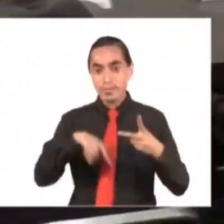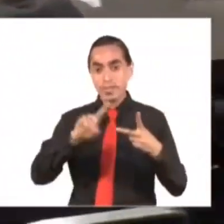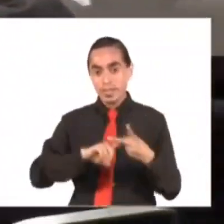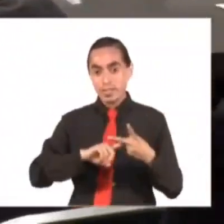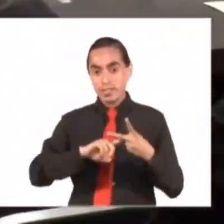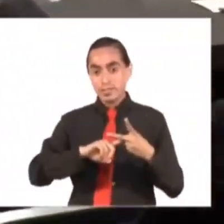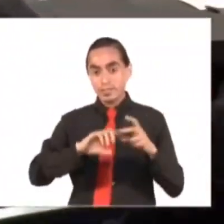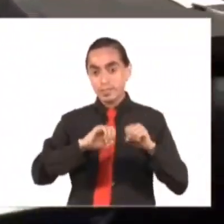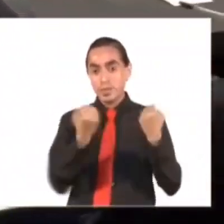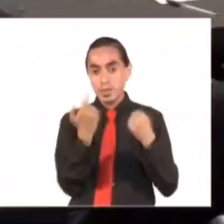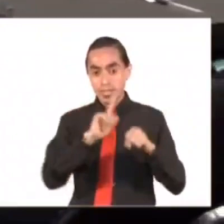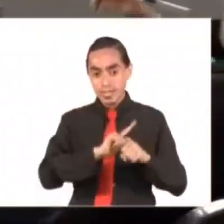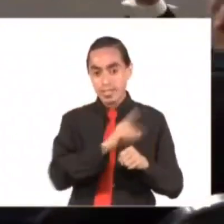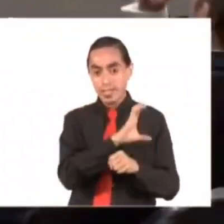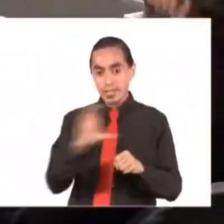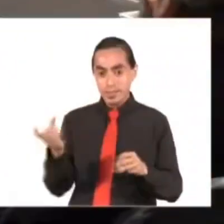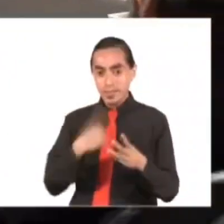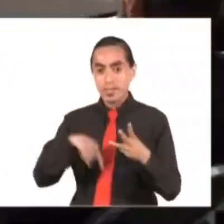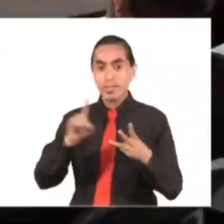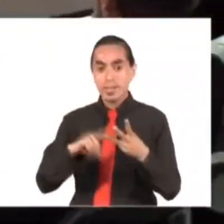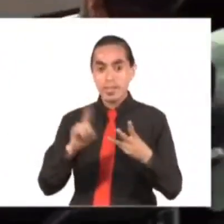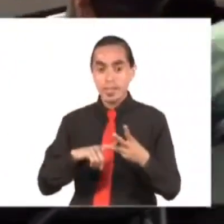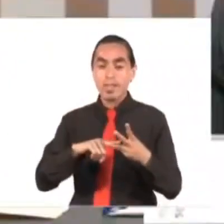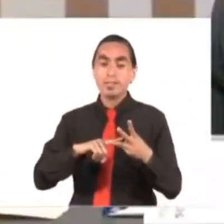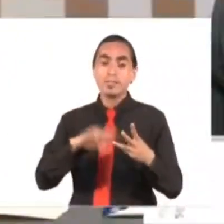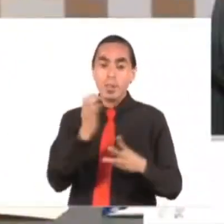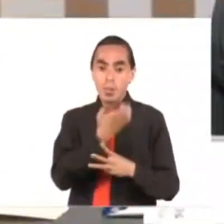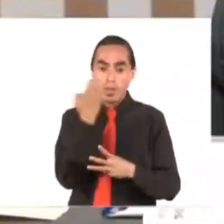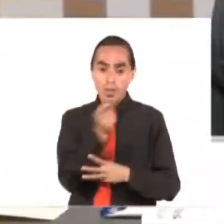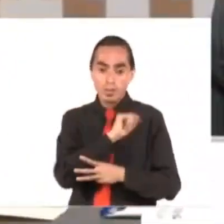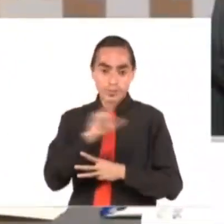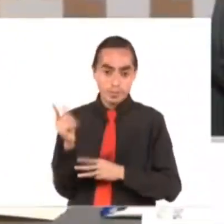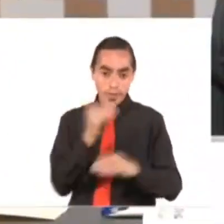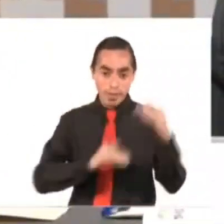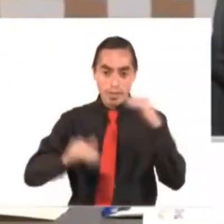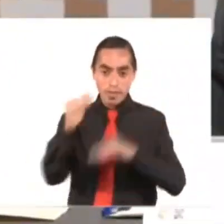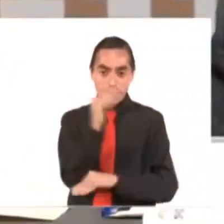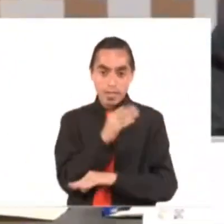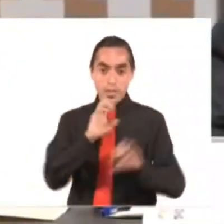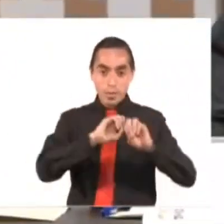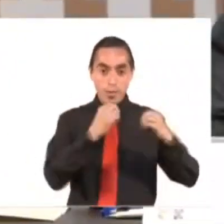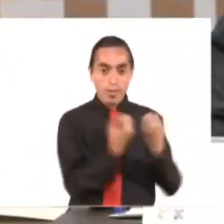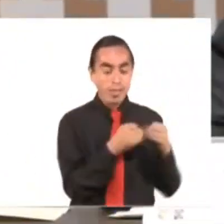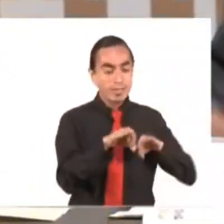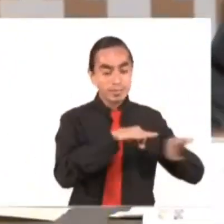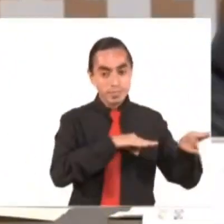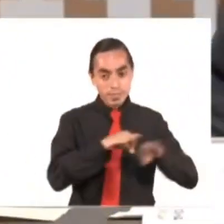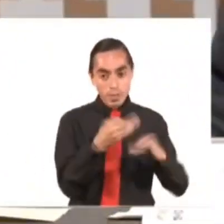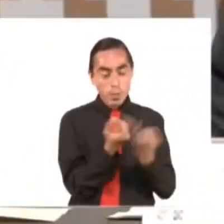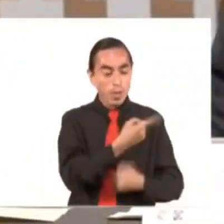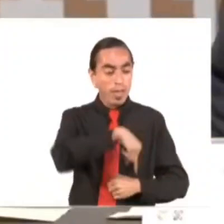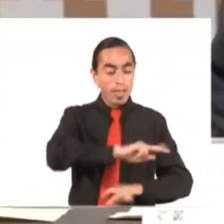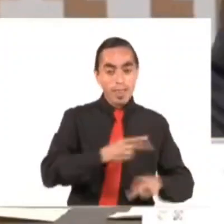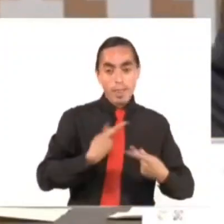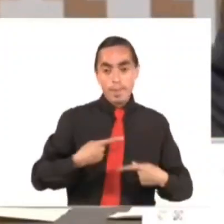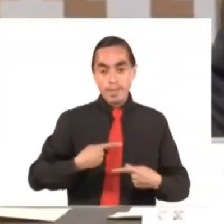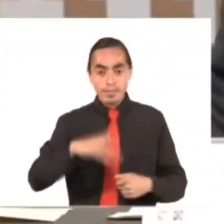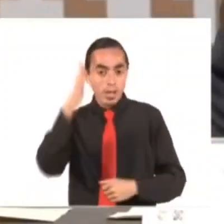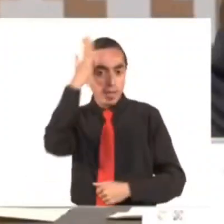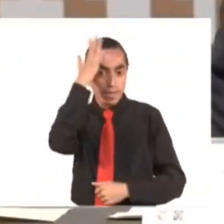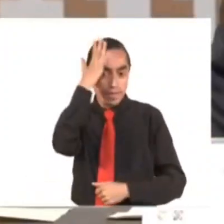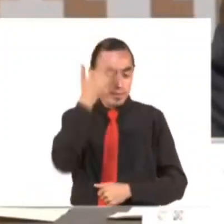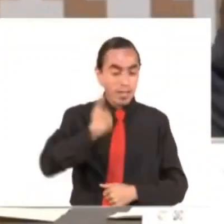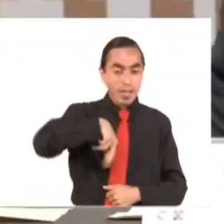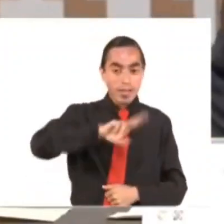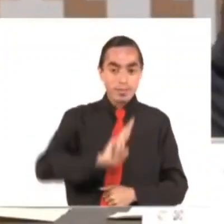de profesionistas, instituciones de educación superior y organizaciones de trabajadores, a las personas titulares y representantes de las